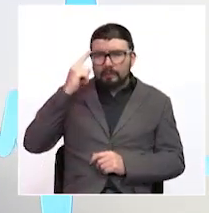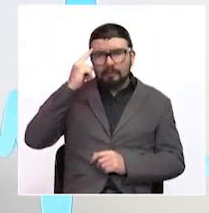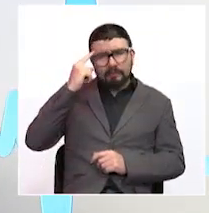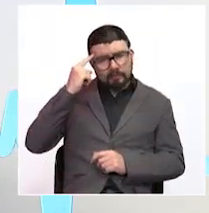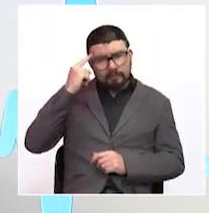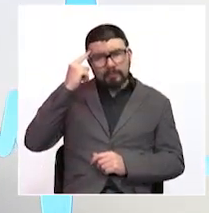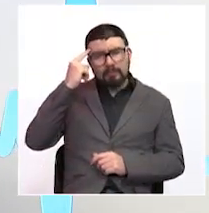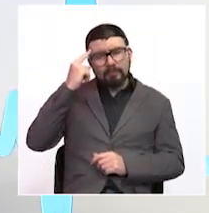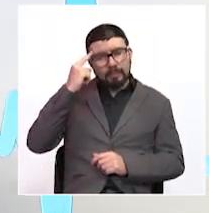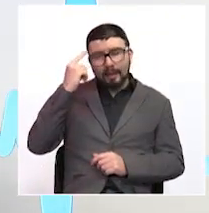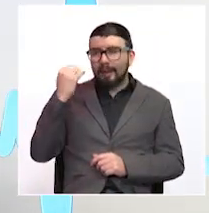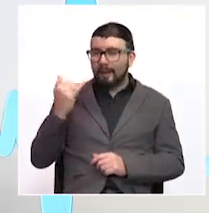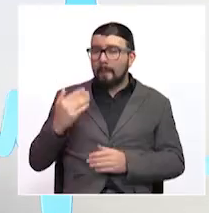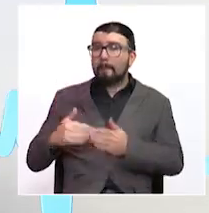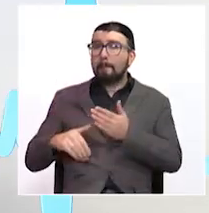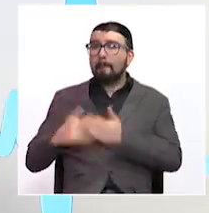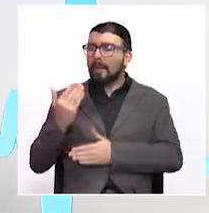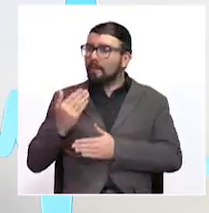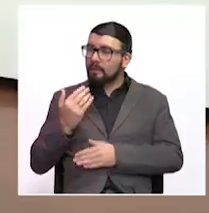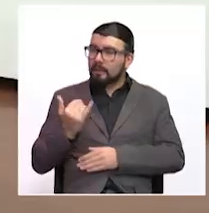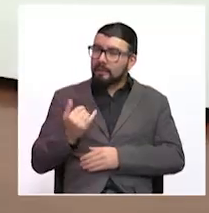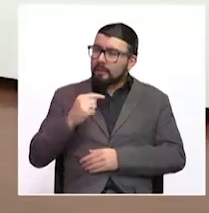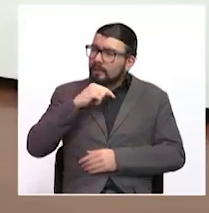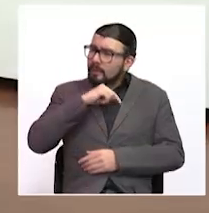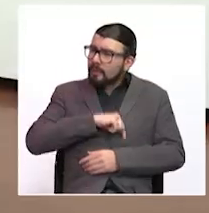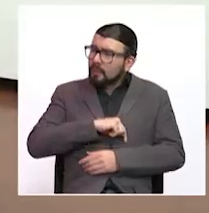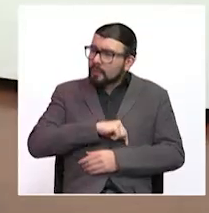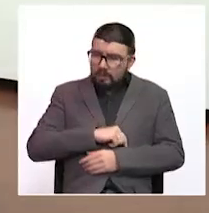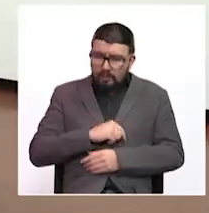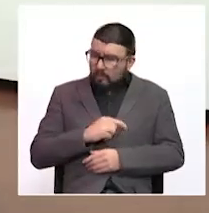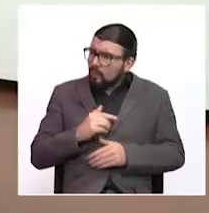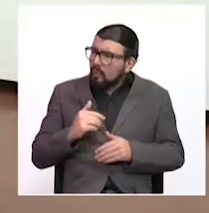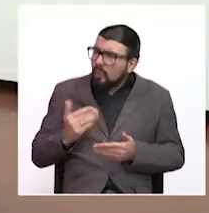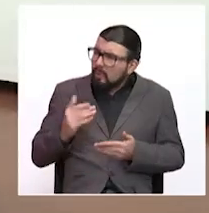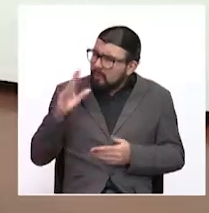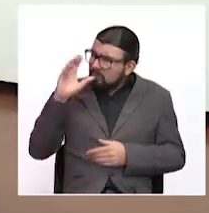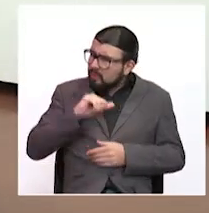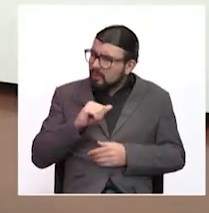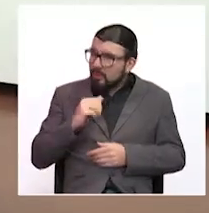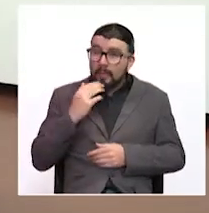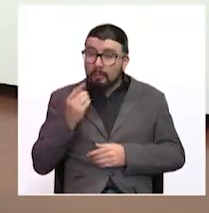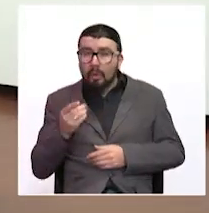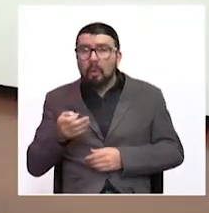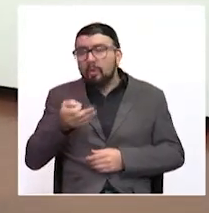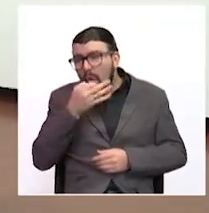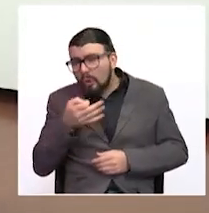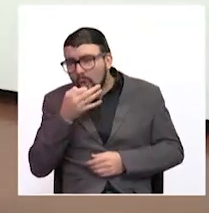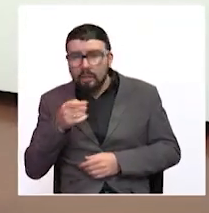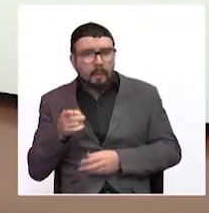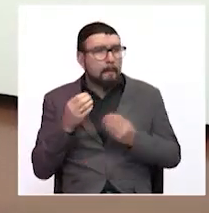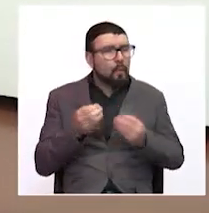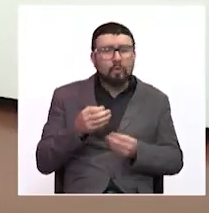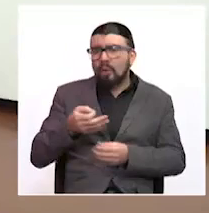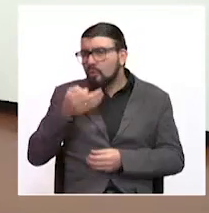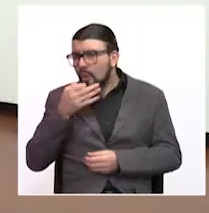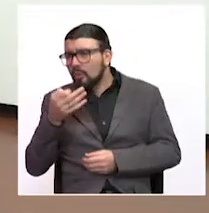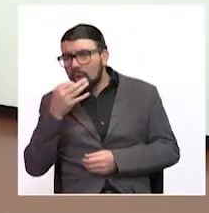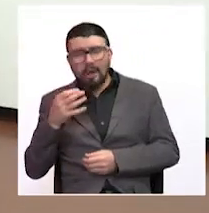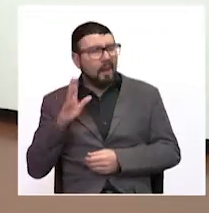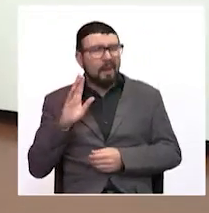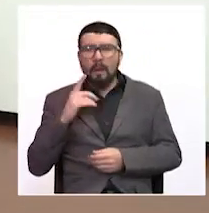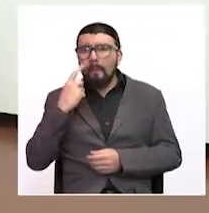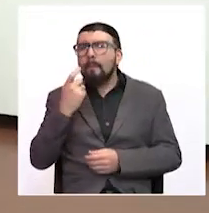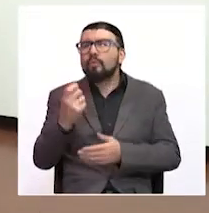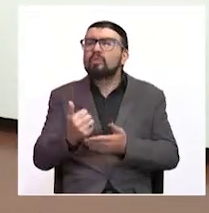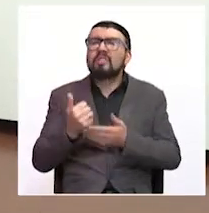componente inicial desde el alma se pone a tomar y tomar medicamentos y no quieren entender no buscan